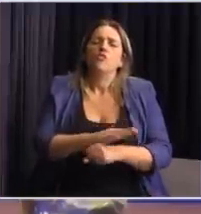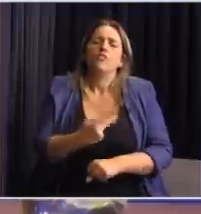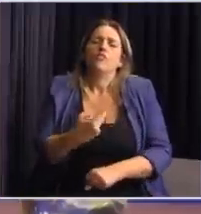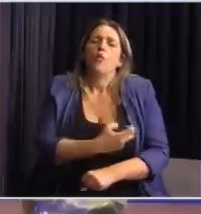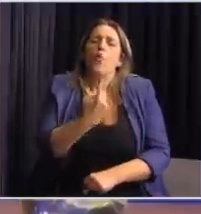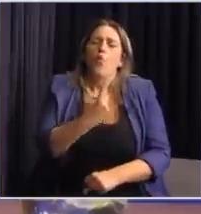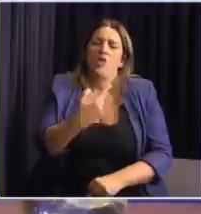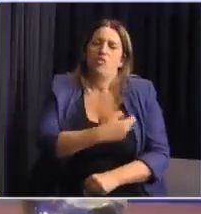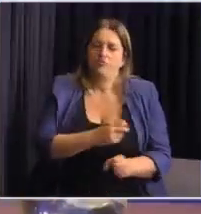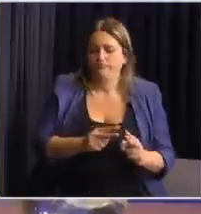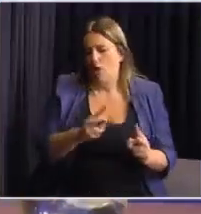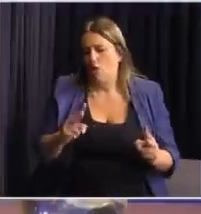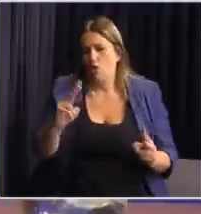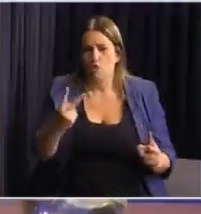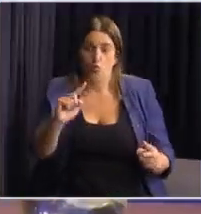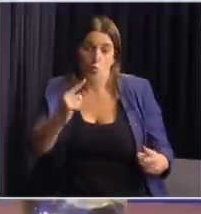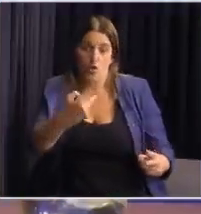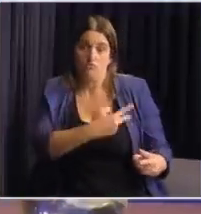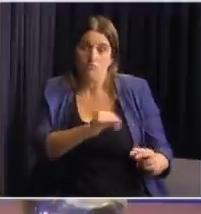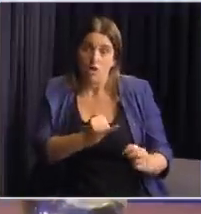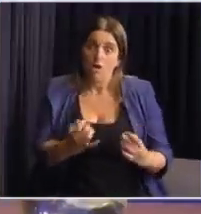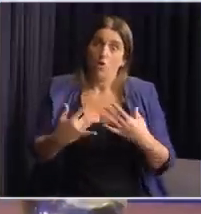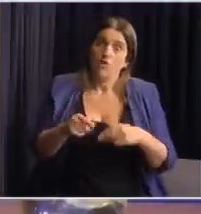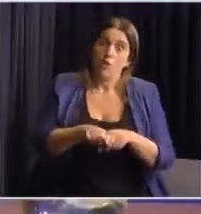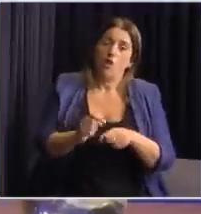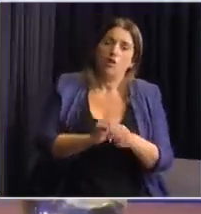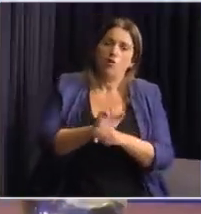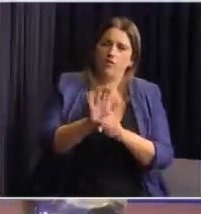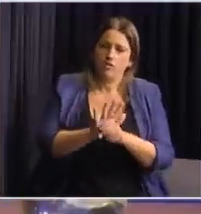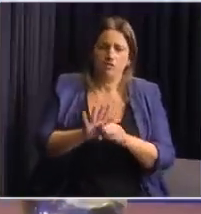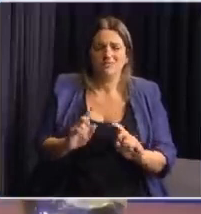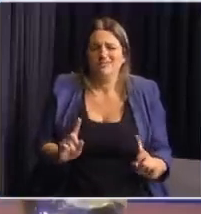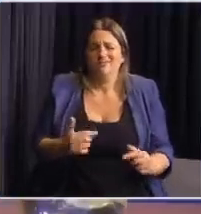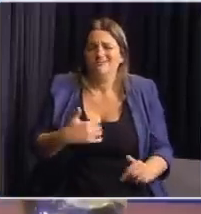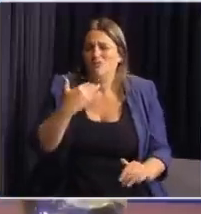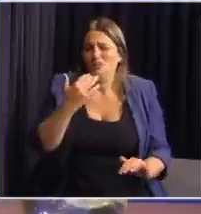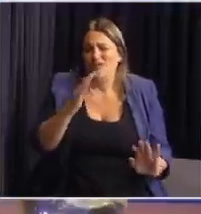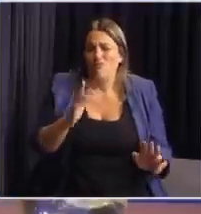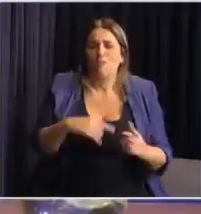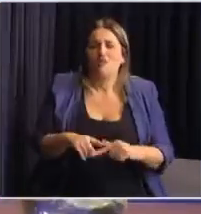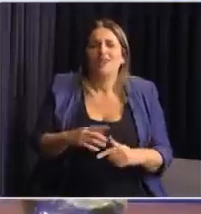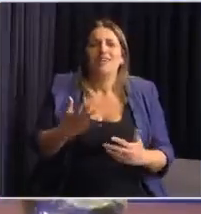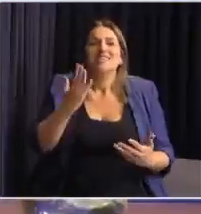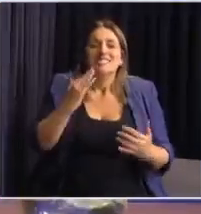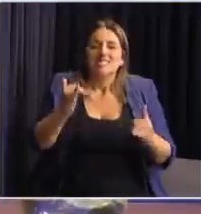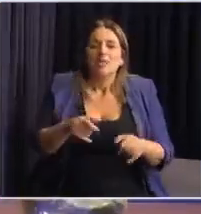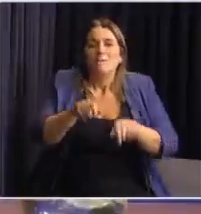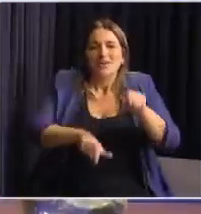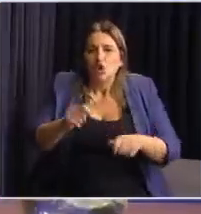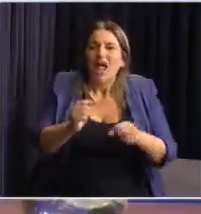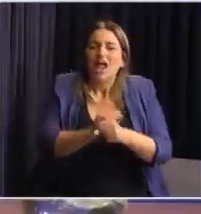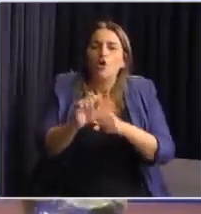dato exacto, porque lo que nos interesa a nosotros es sobre todo las personas que tienen